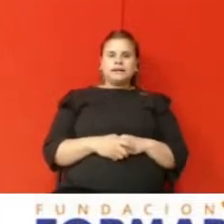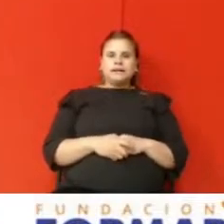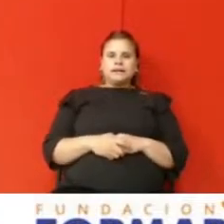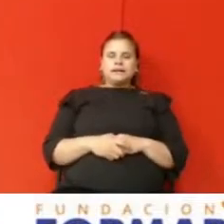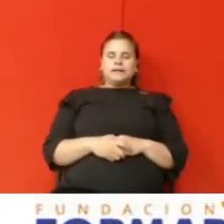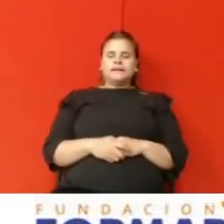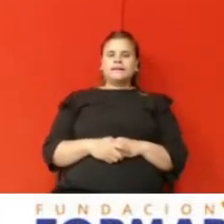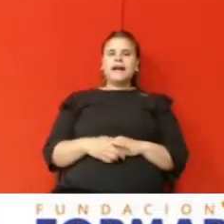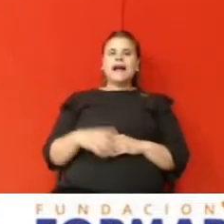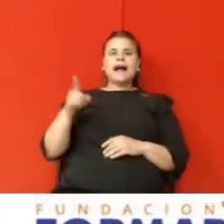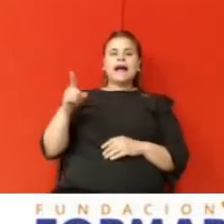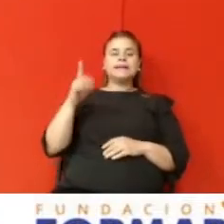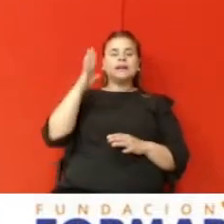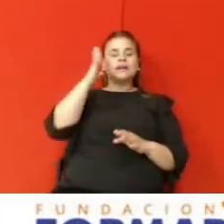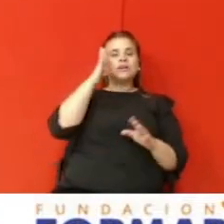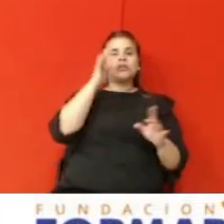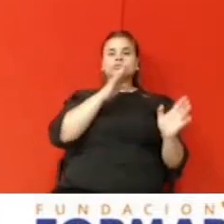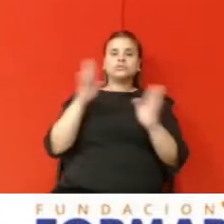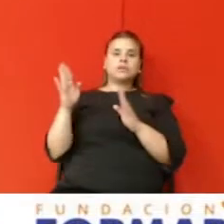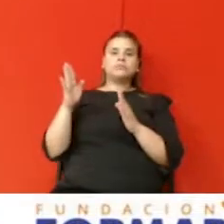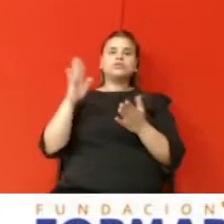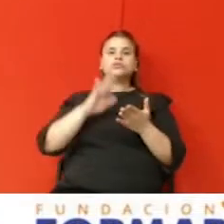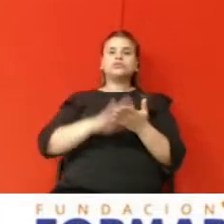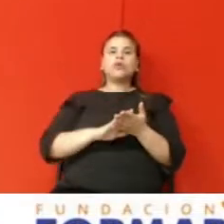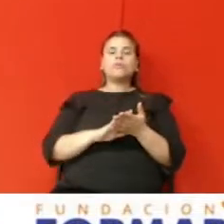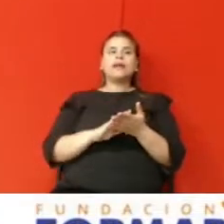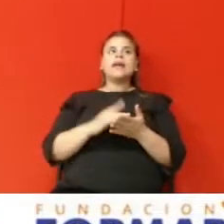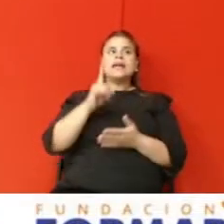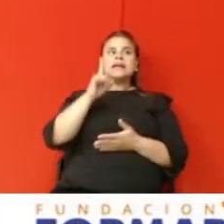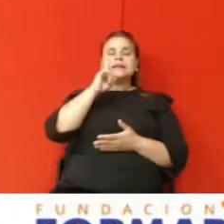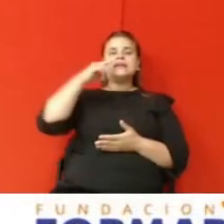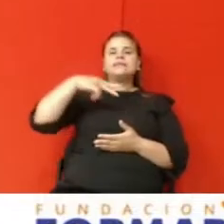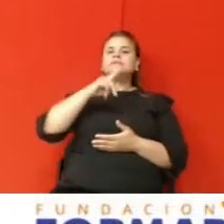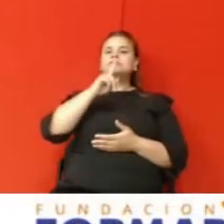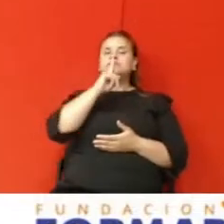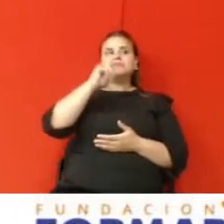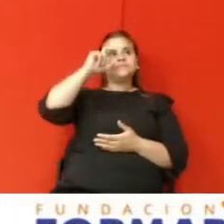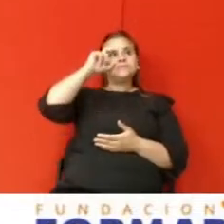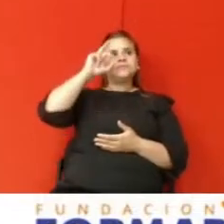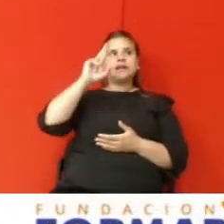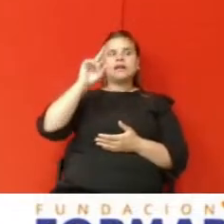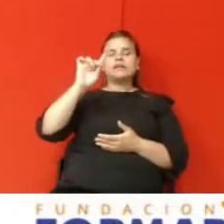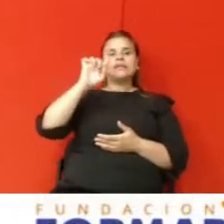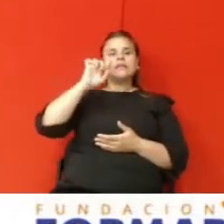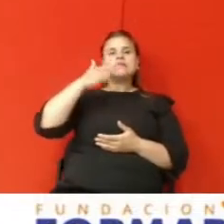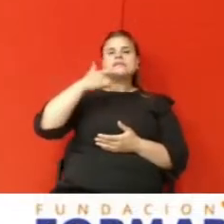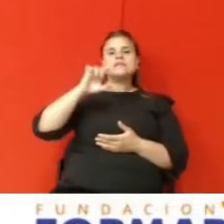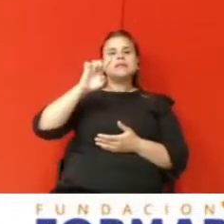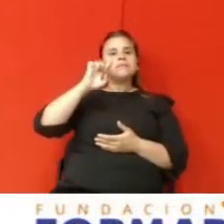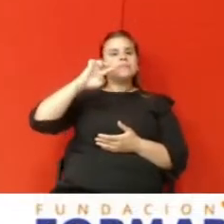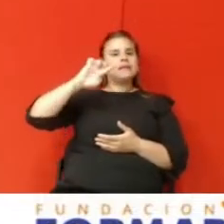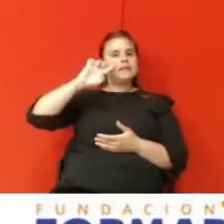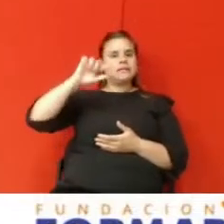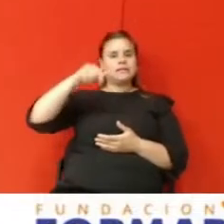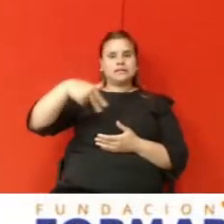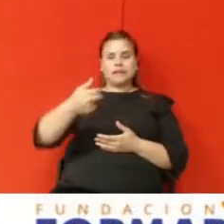Y acá puse el concepto de la interdisciplina. La interdisciplina aborda varias